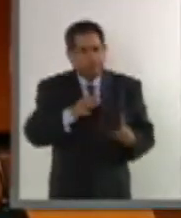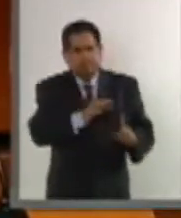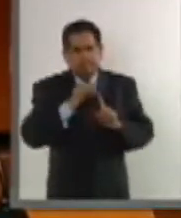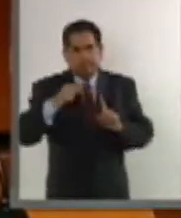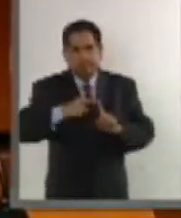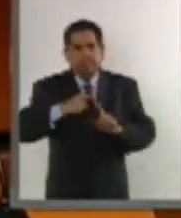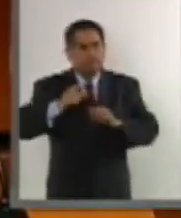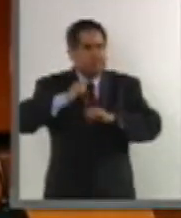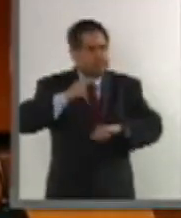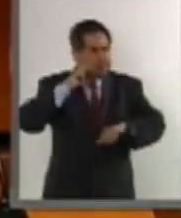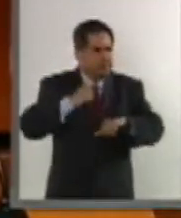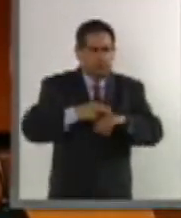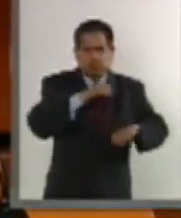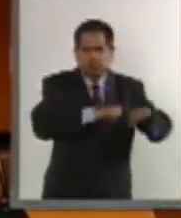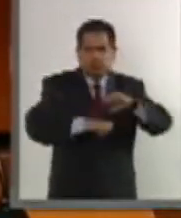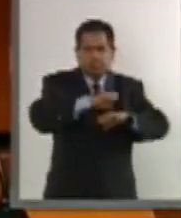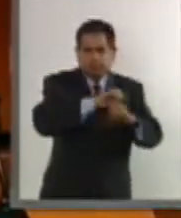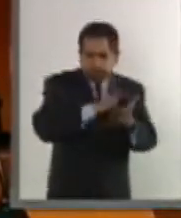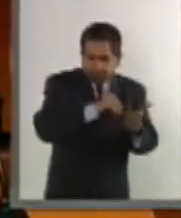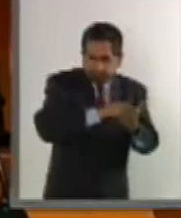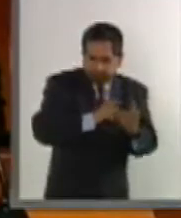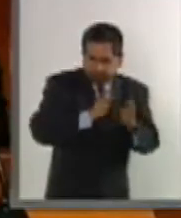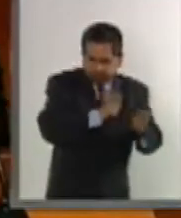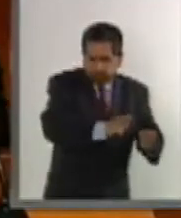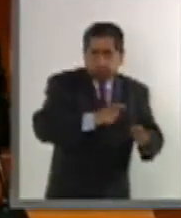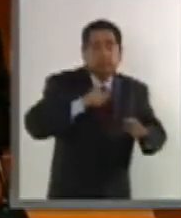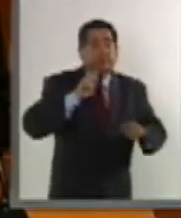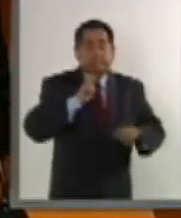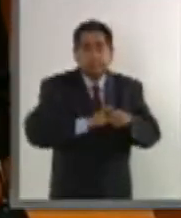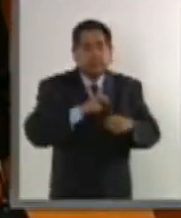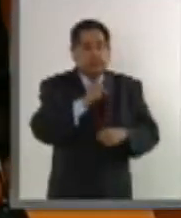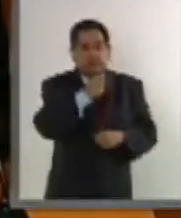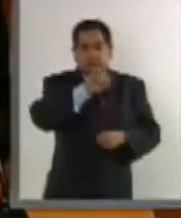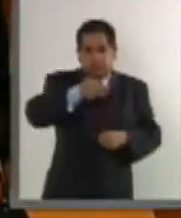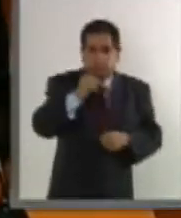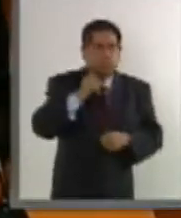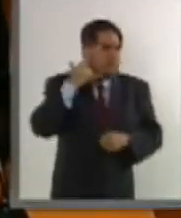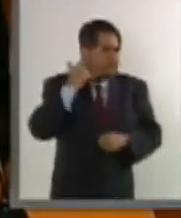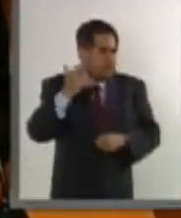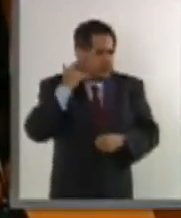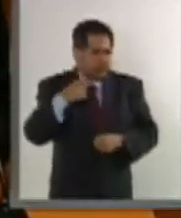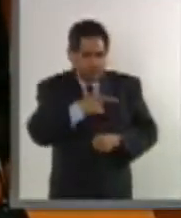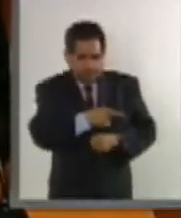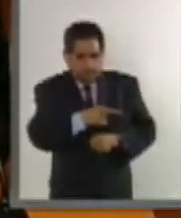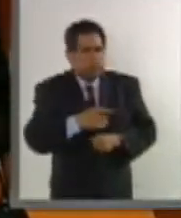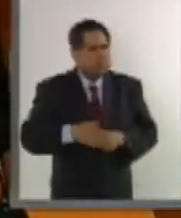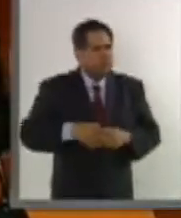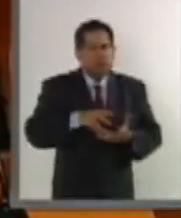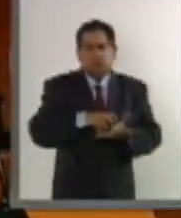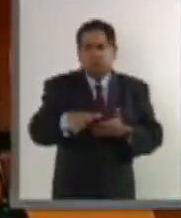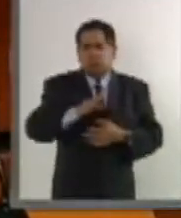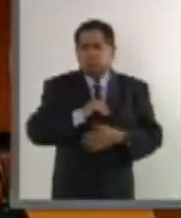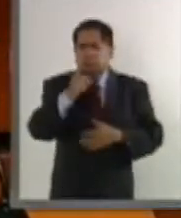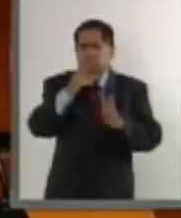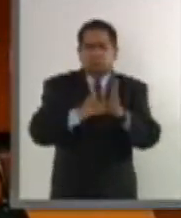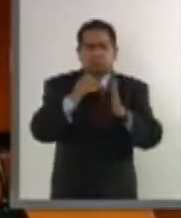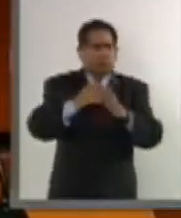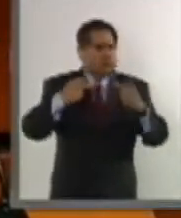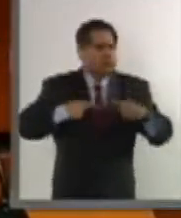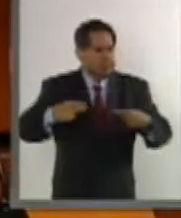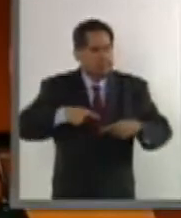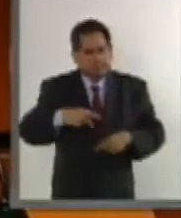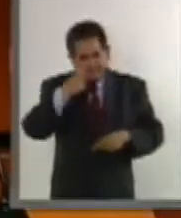al consulado en San José, California. Este consulado representa a cerca de 1,000,000 de mexicanos que viven